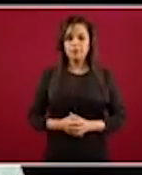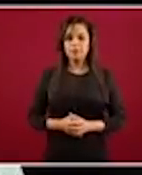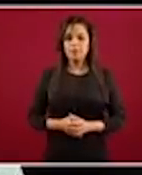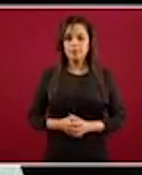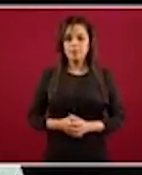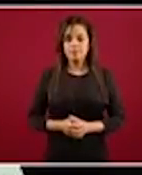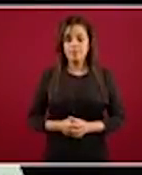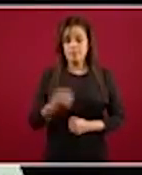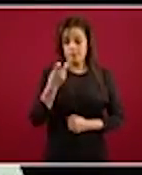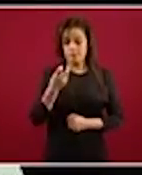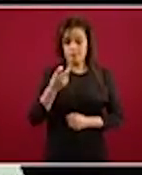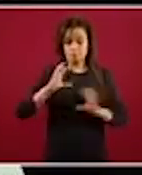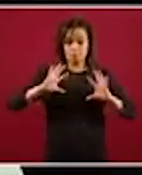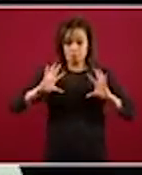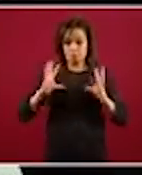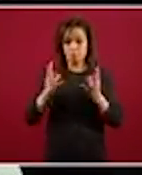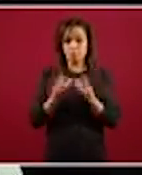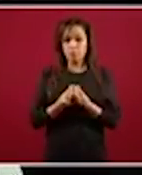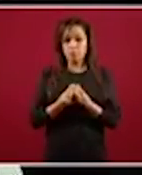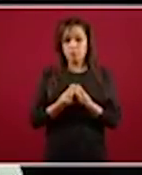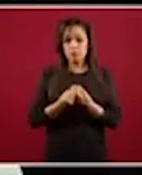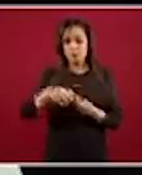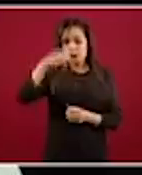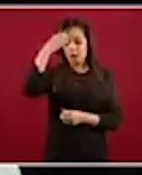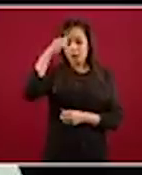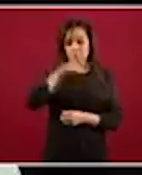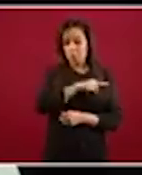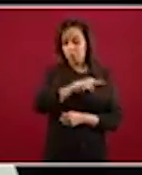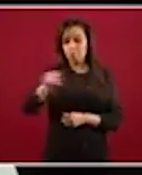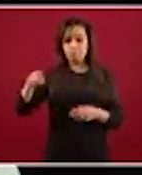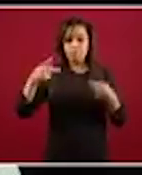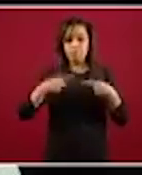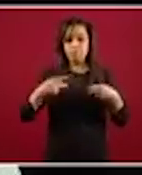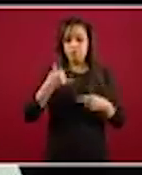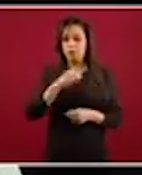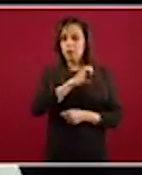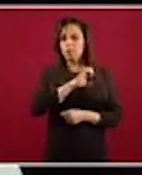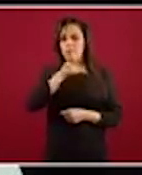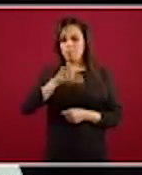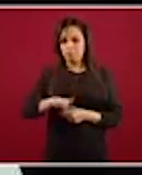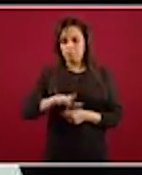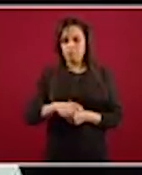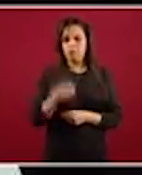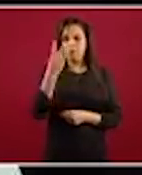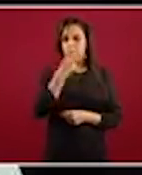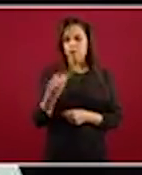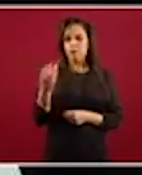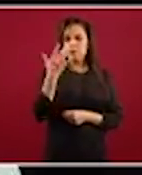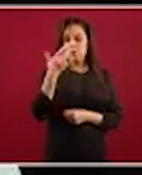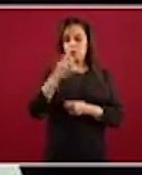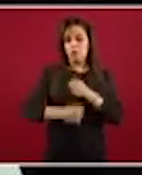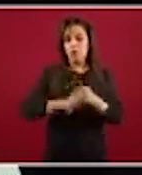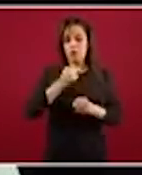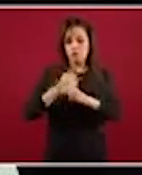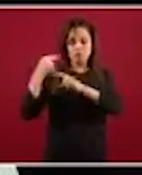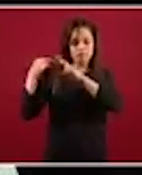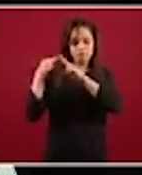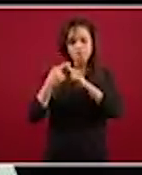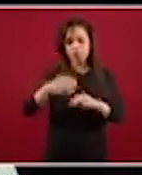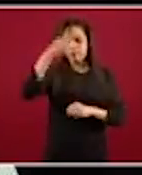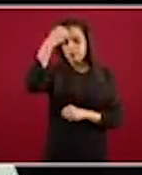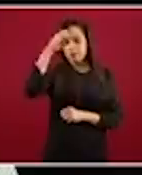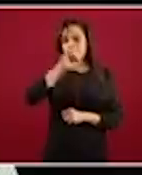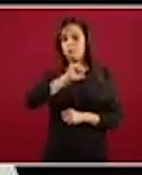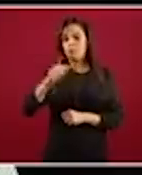suma, por la experiencia de estos funcionarios y especialistas, 350 años de experiencia en el sector